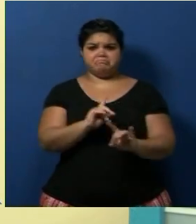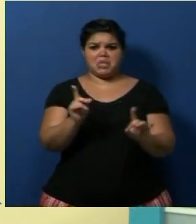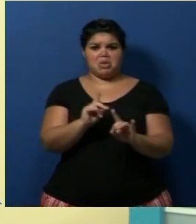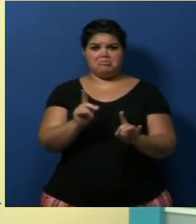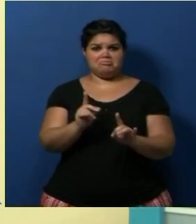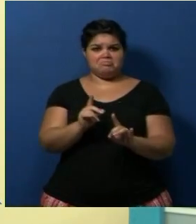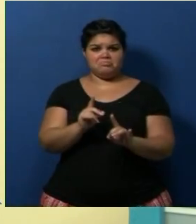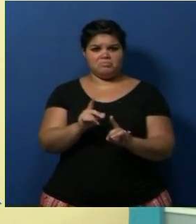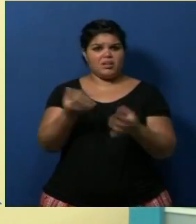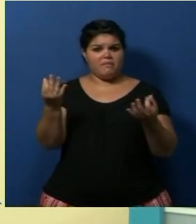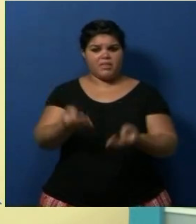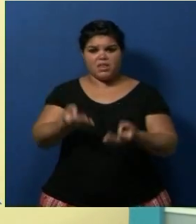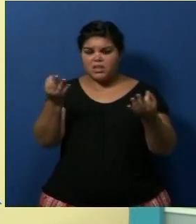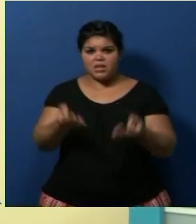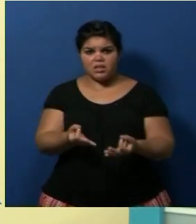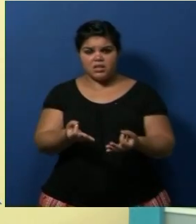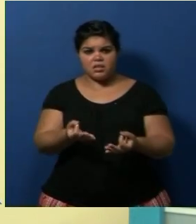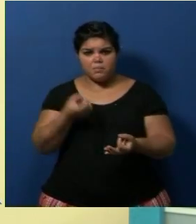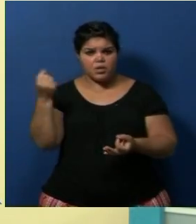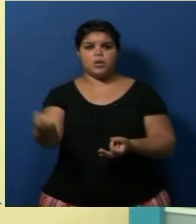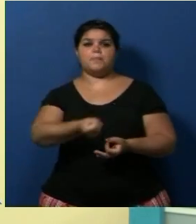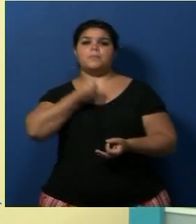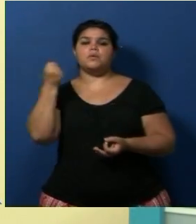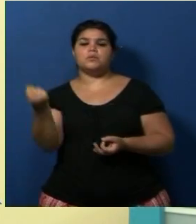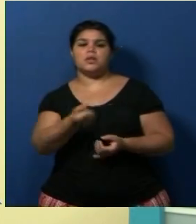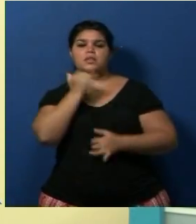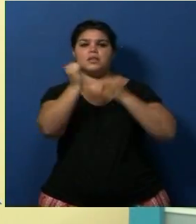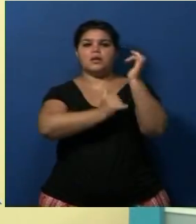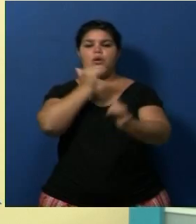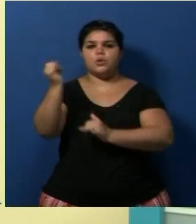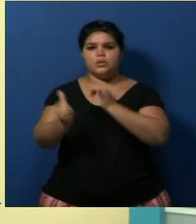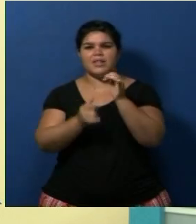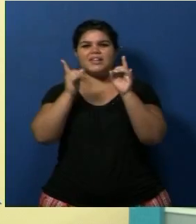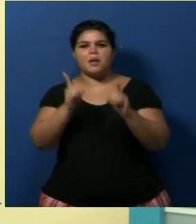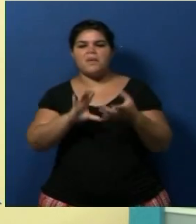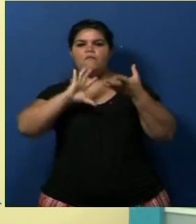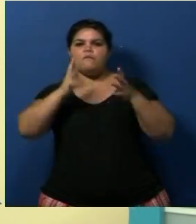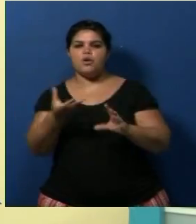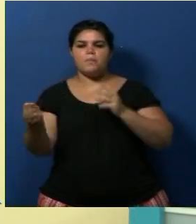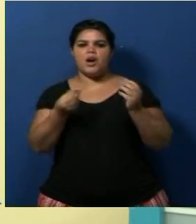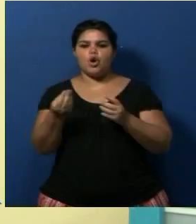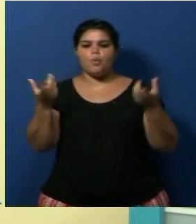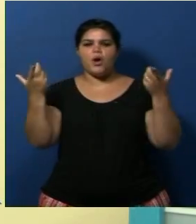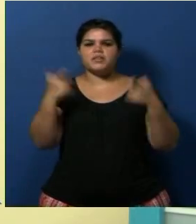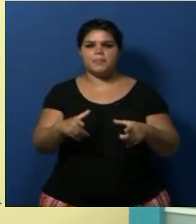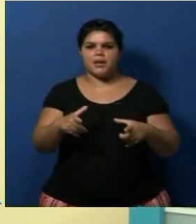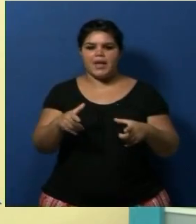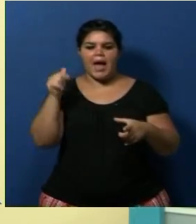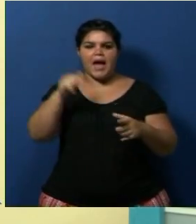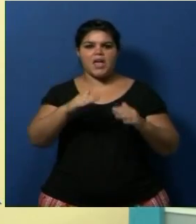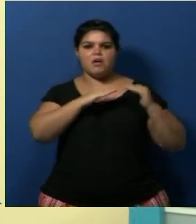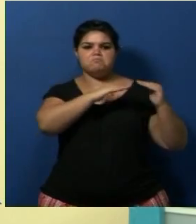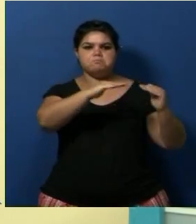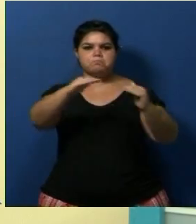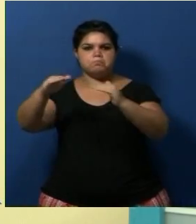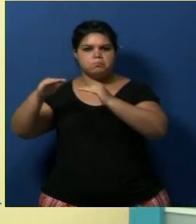que también hay que decir y hay que destacar no solamente eso, sino cómo son los mecanismos de la asamblea, que se trabaja con la horizontalidad,